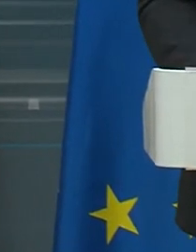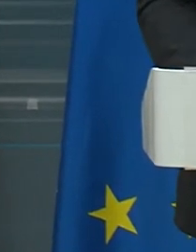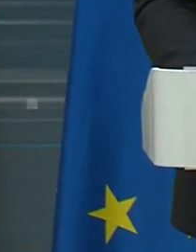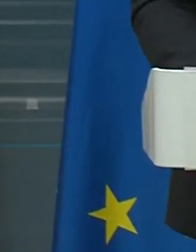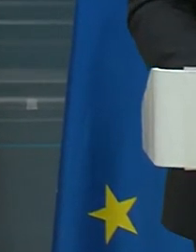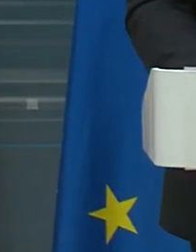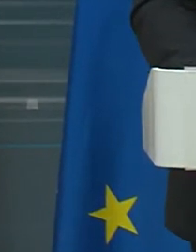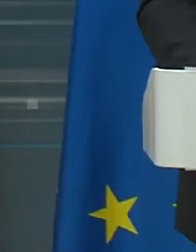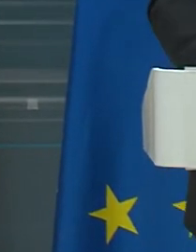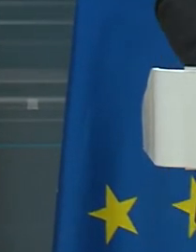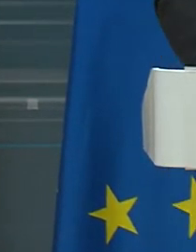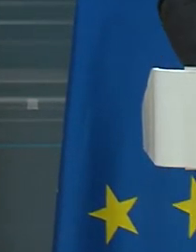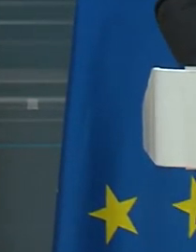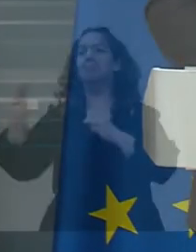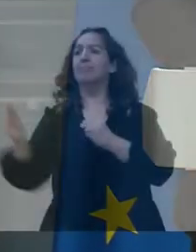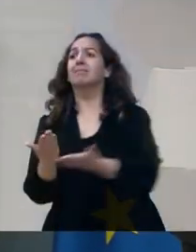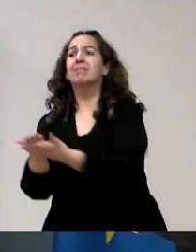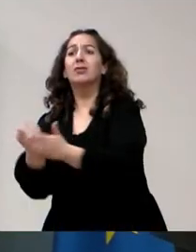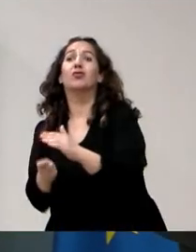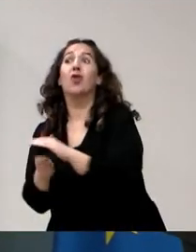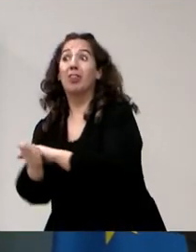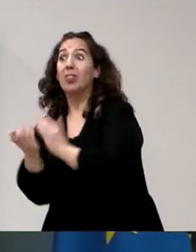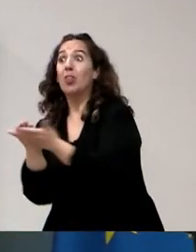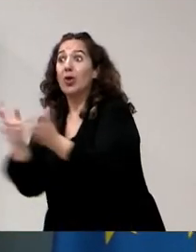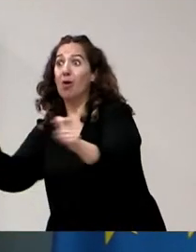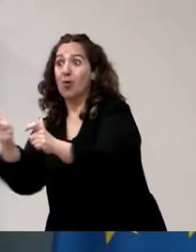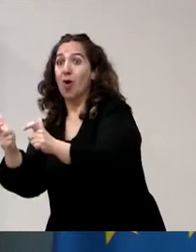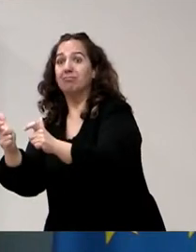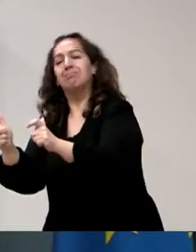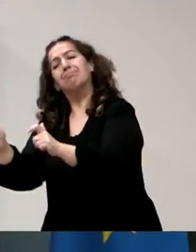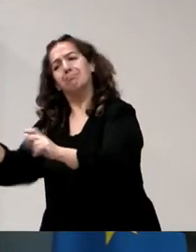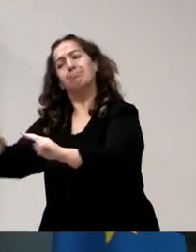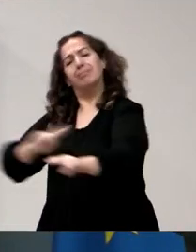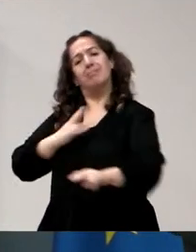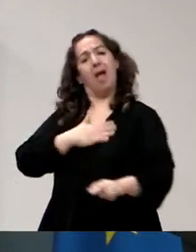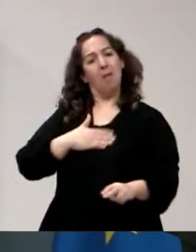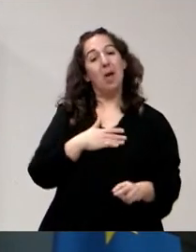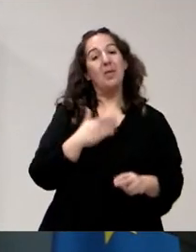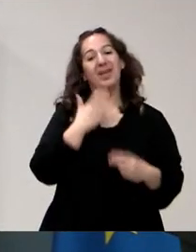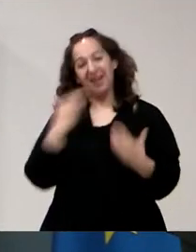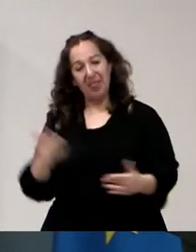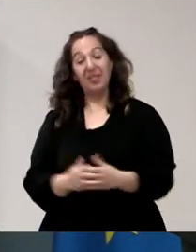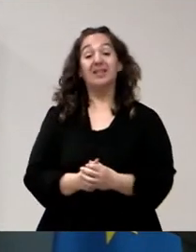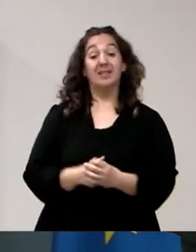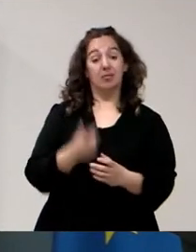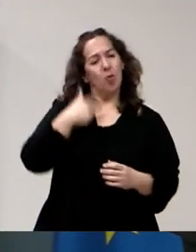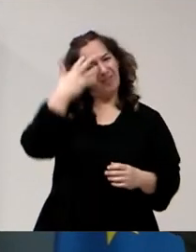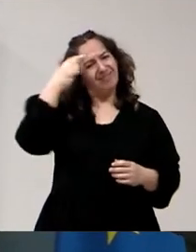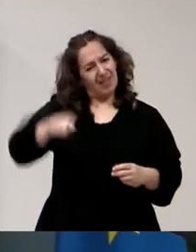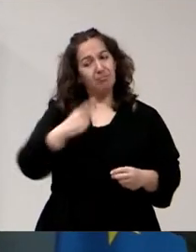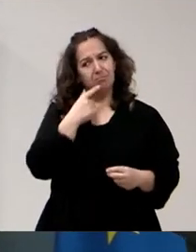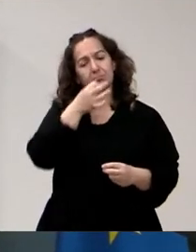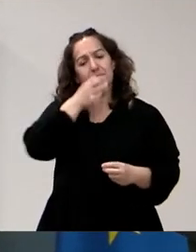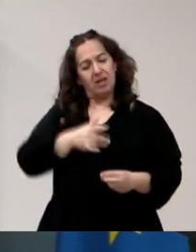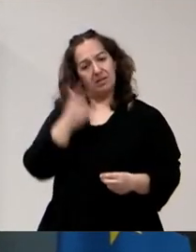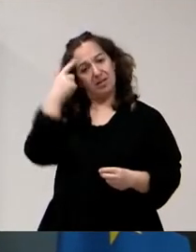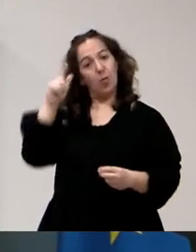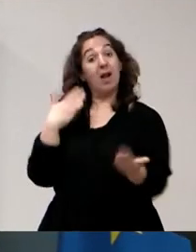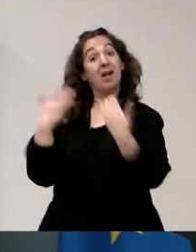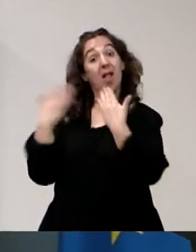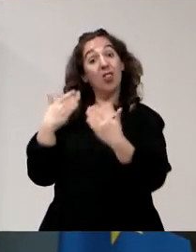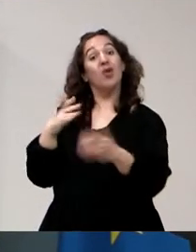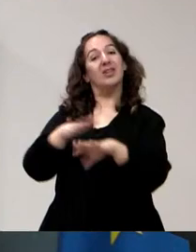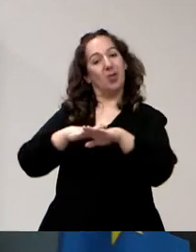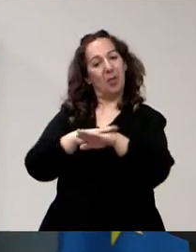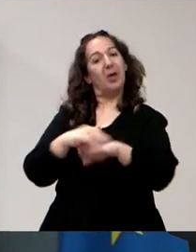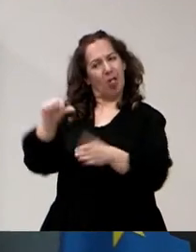esta solicitud de reunión como saben soy una firme convencida de que nuestras relaciones con el gobierno central que es el